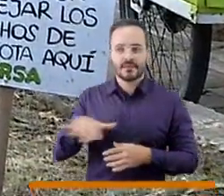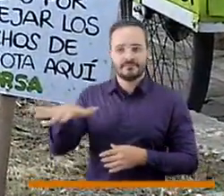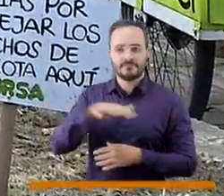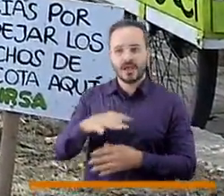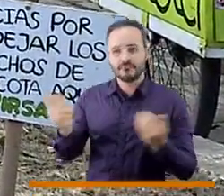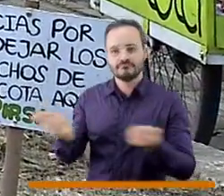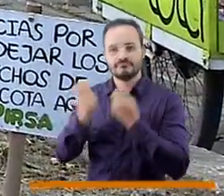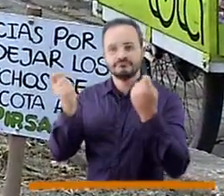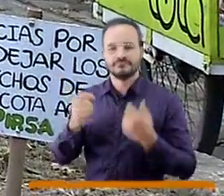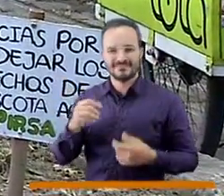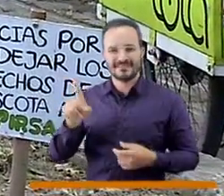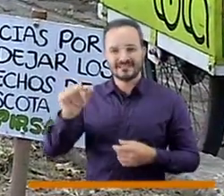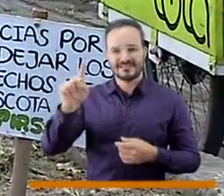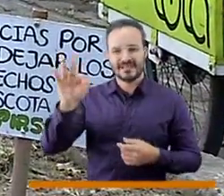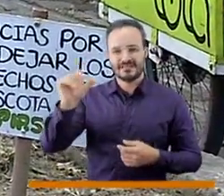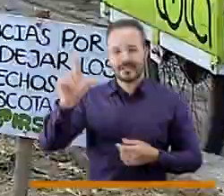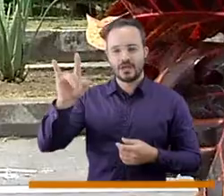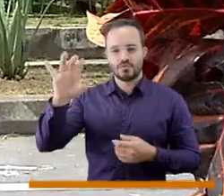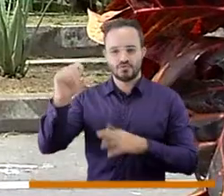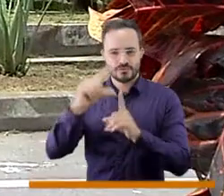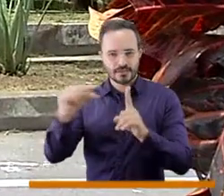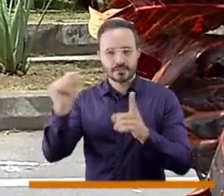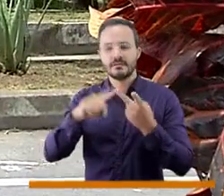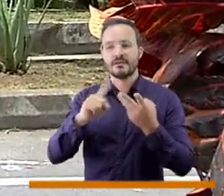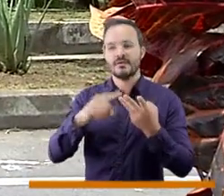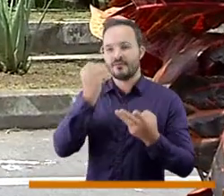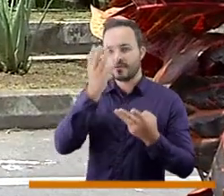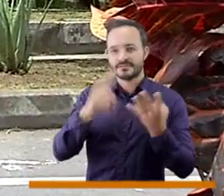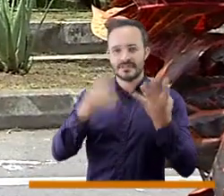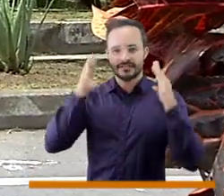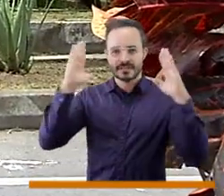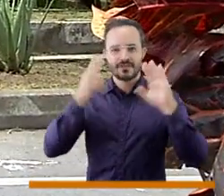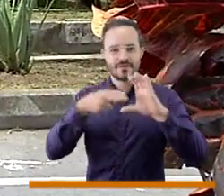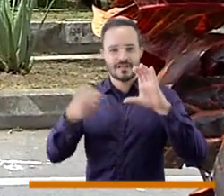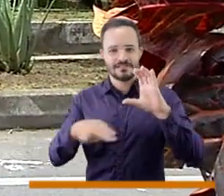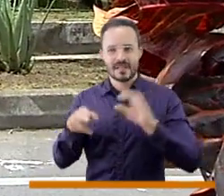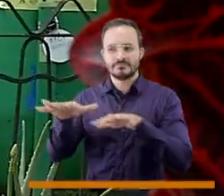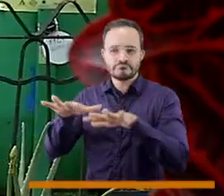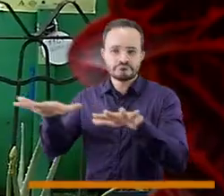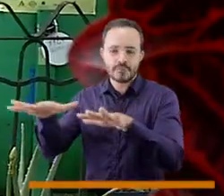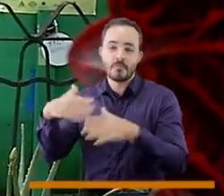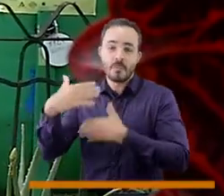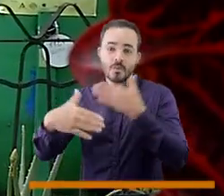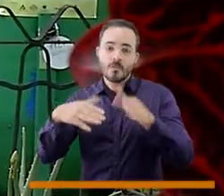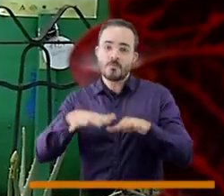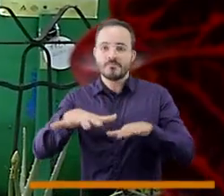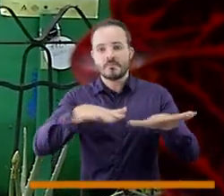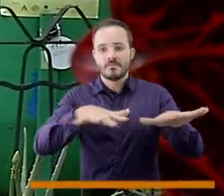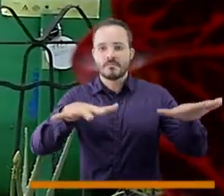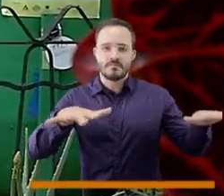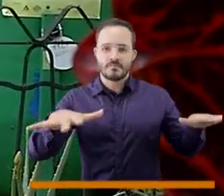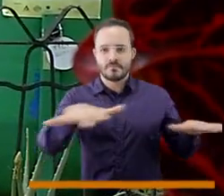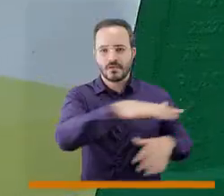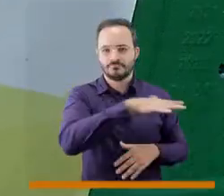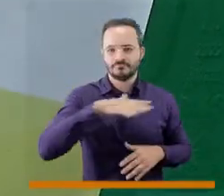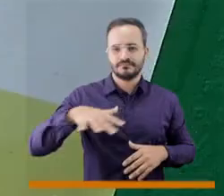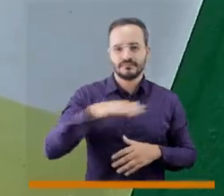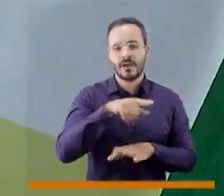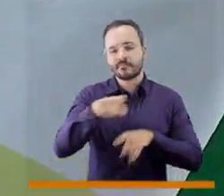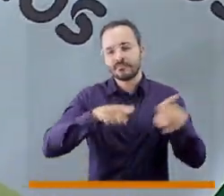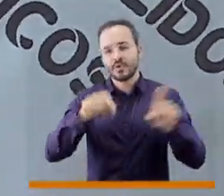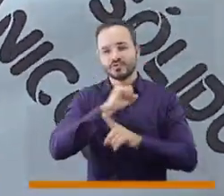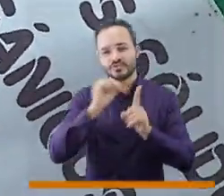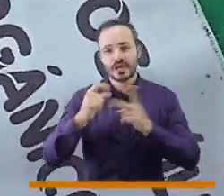Hoy estamos en San Javier, Santa Lucía, La Floresta, Estadio y Calazán. Esperamos ir llegando a la comunidad con la ayuda de